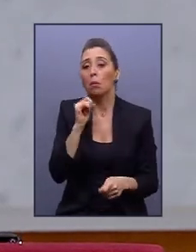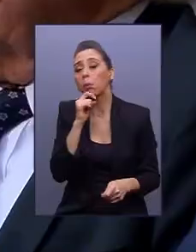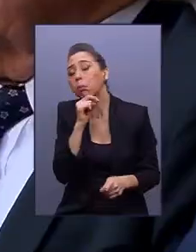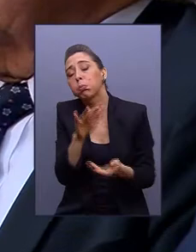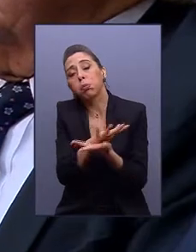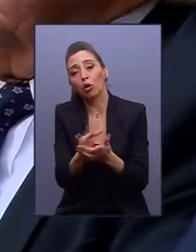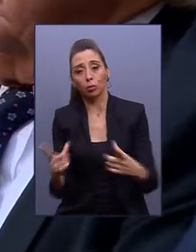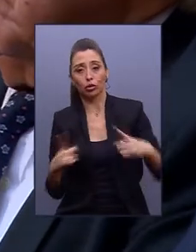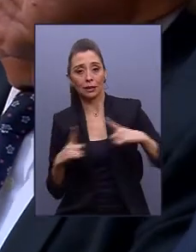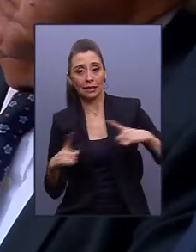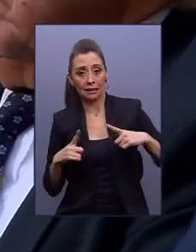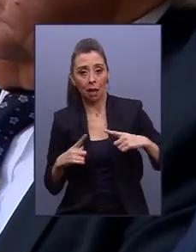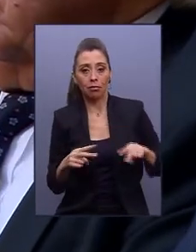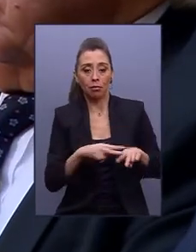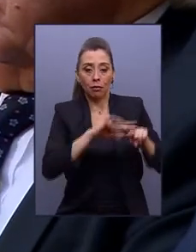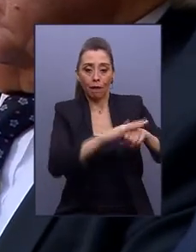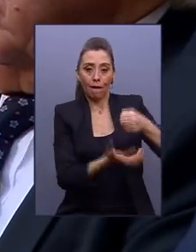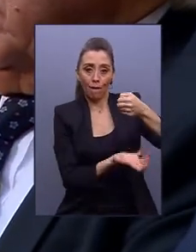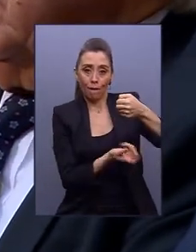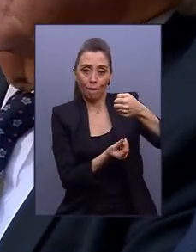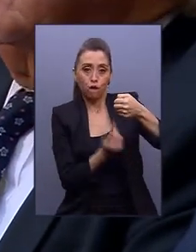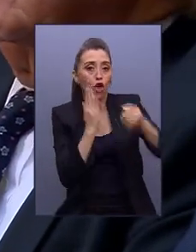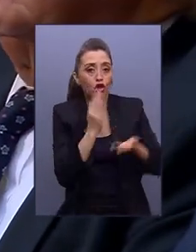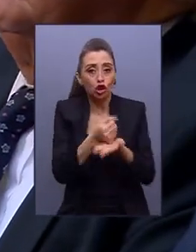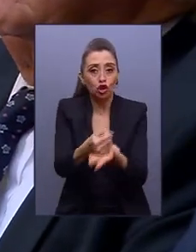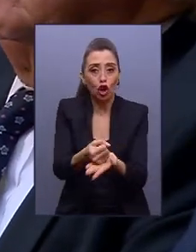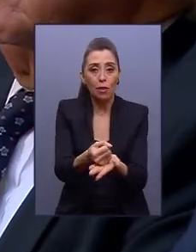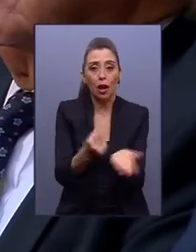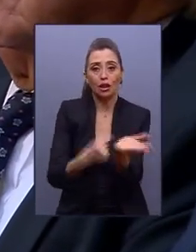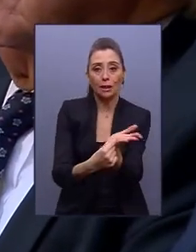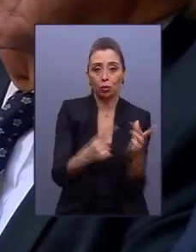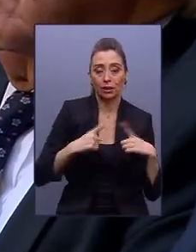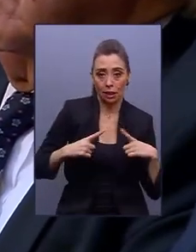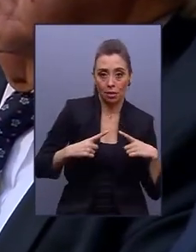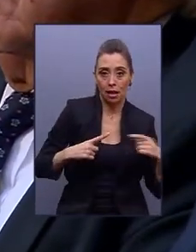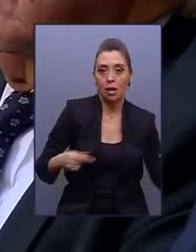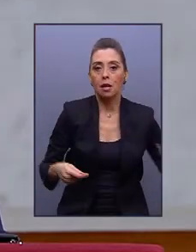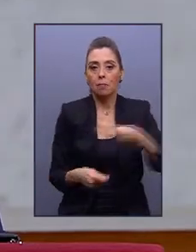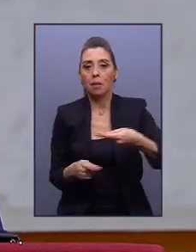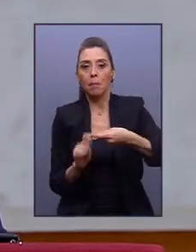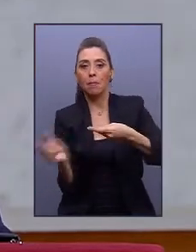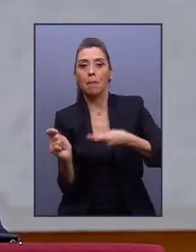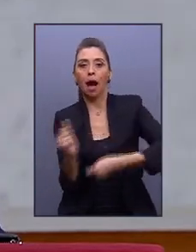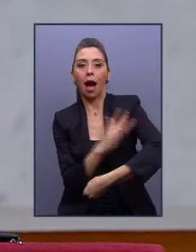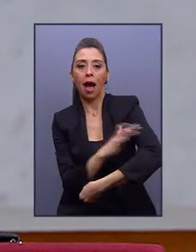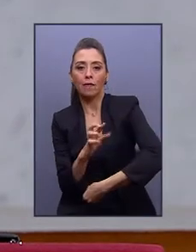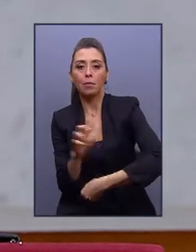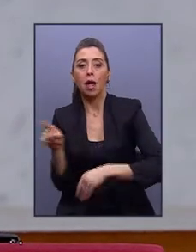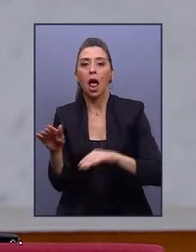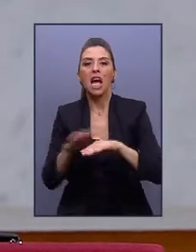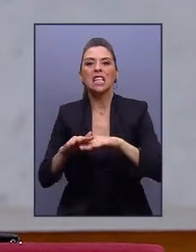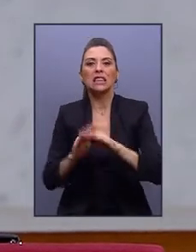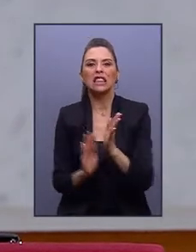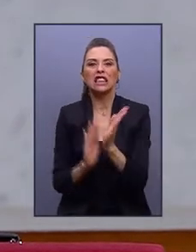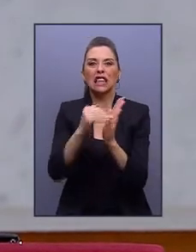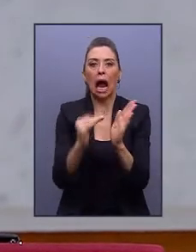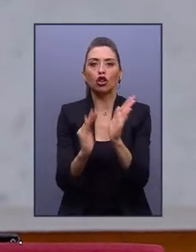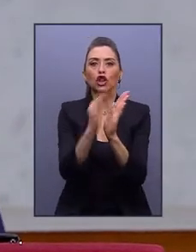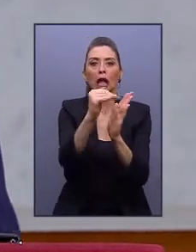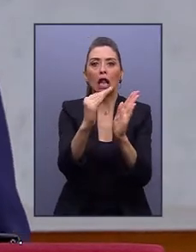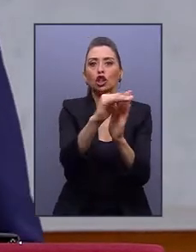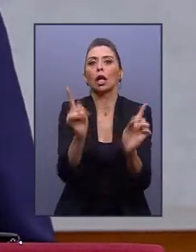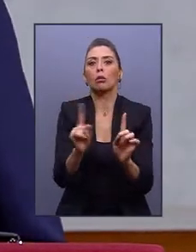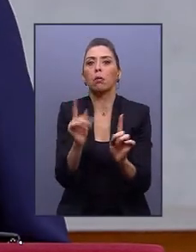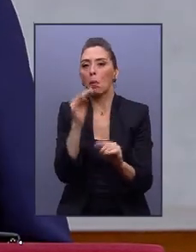desempleo, el Fondo Solidario del Seguro de Cesantía aporte a las cotizaciones y mitigue las lagunas, que sabemos son un